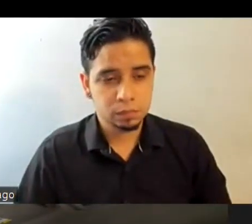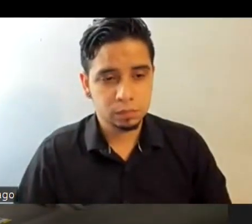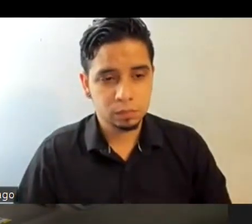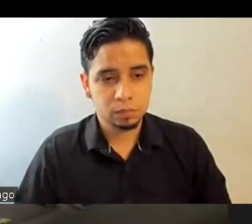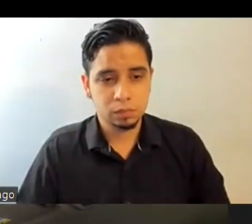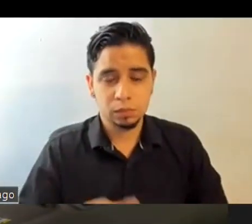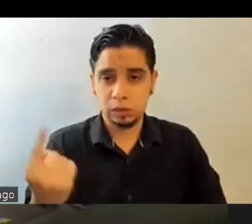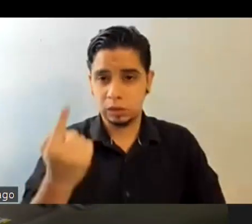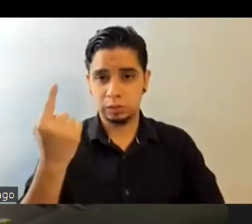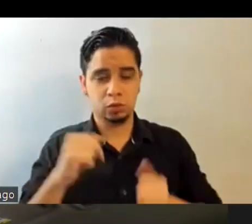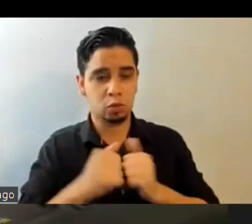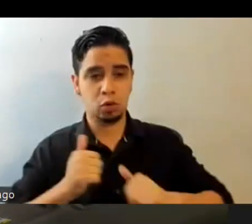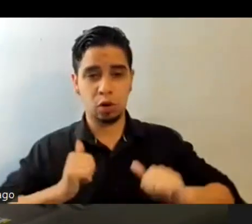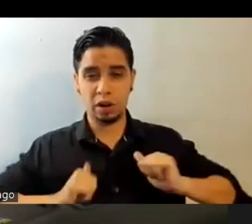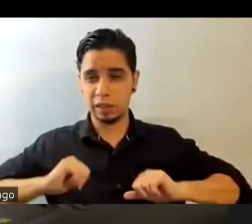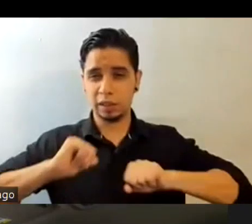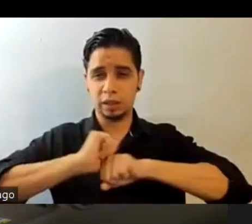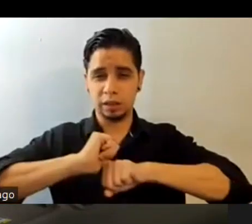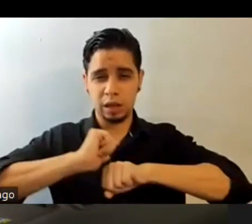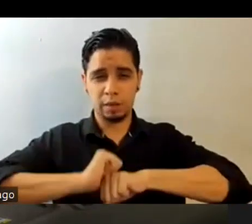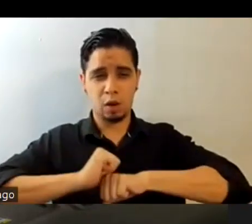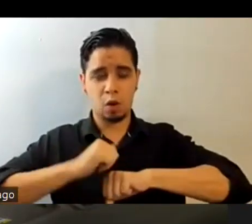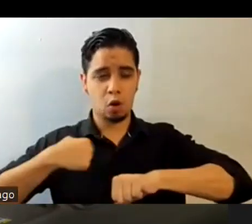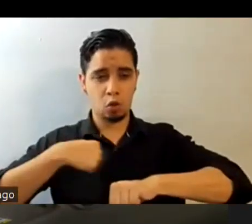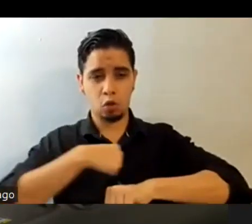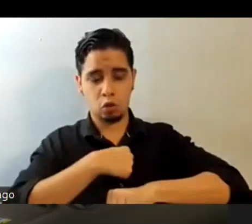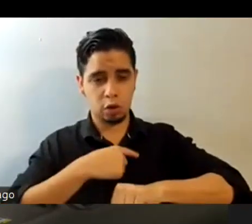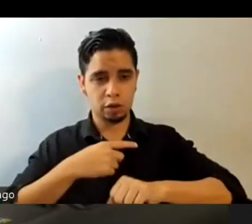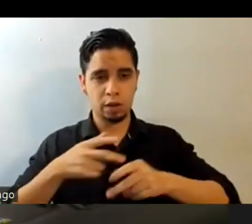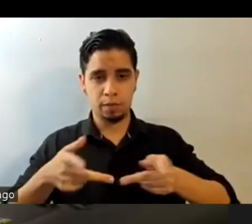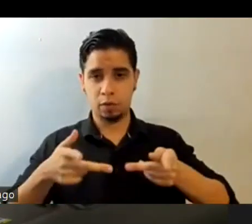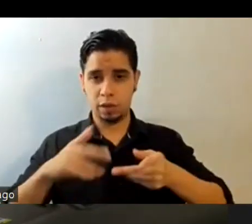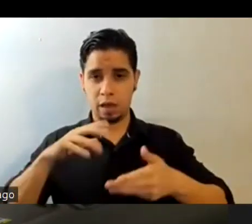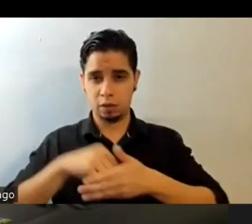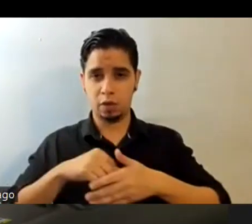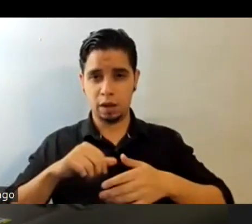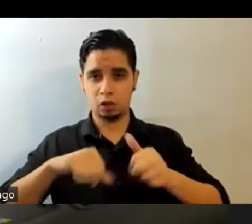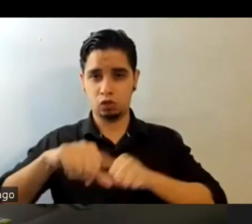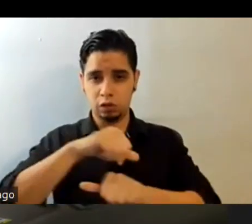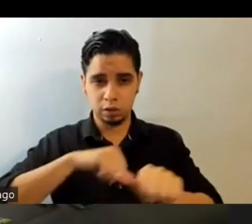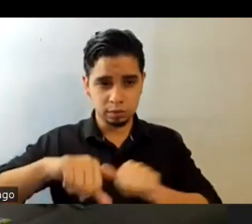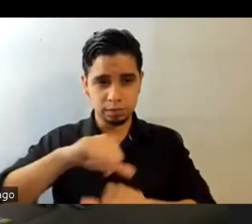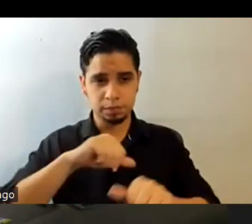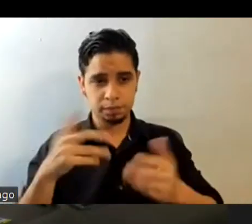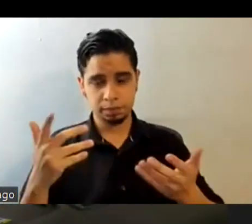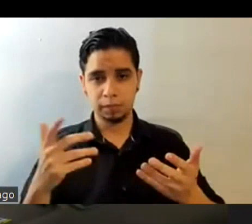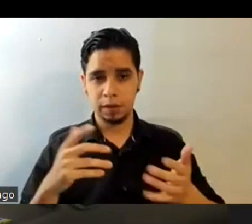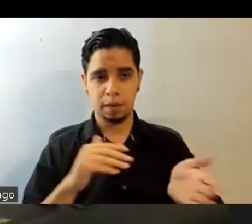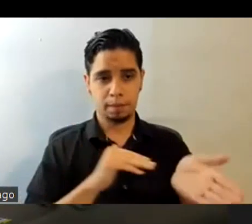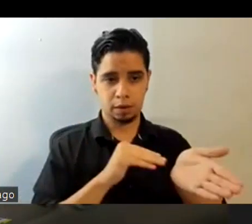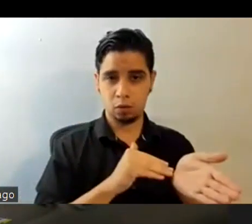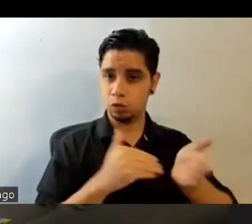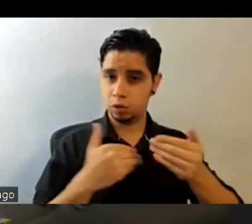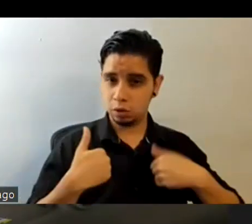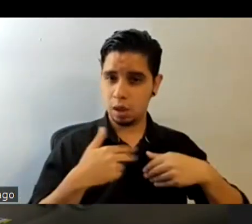como los artistas trabajamos, cuál es nuestra posición en la sociedad, ¿verdad? El médico tiene una